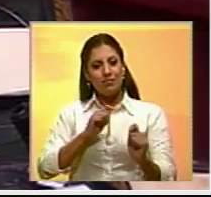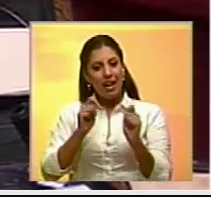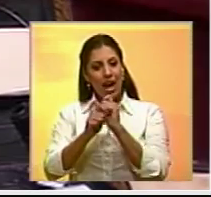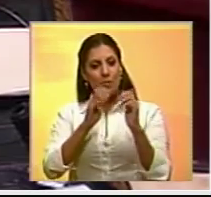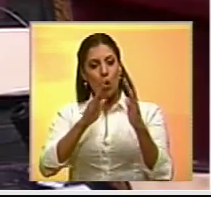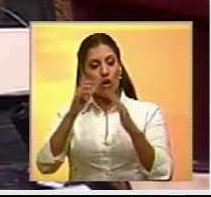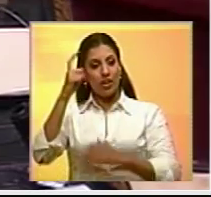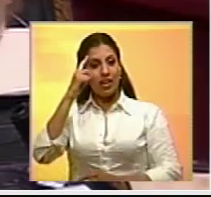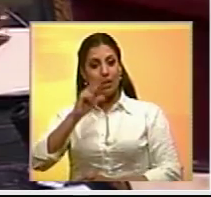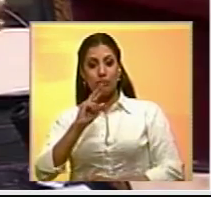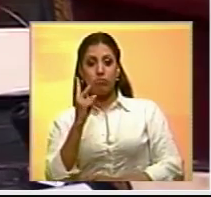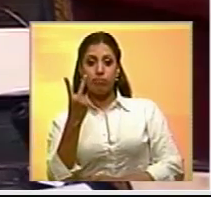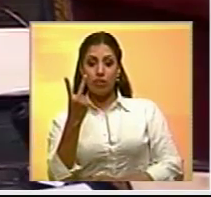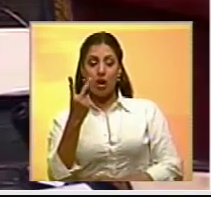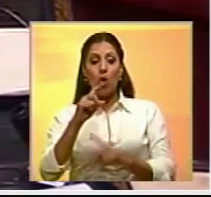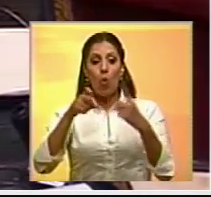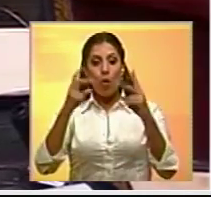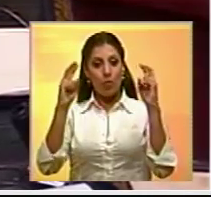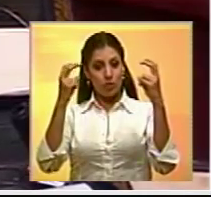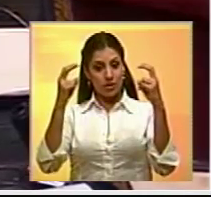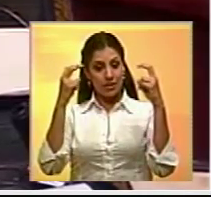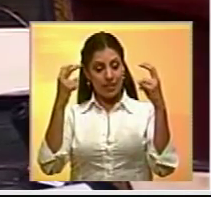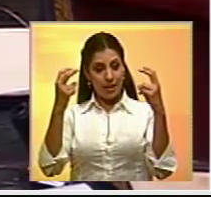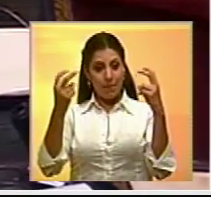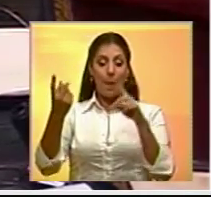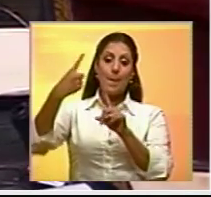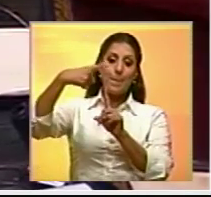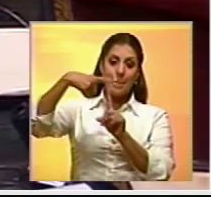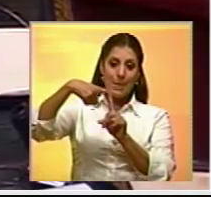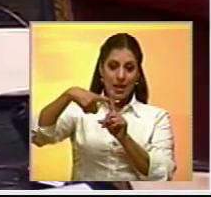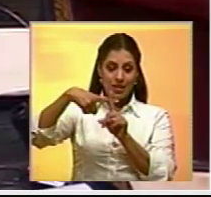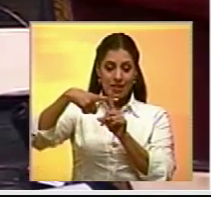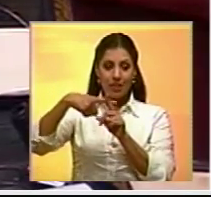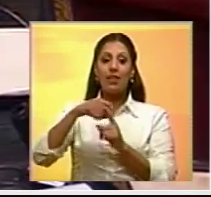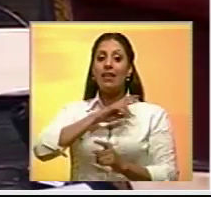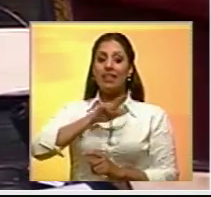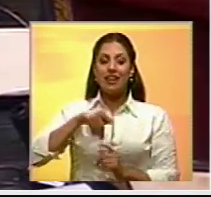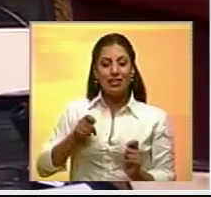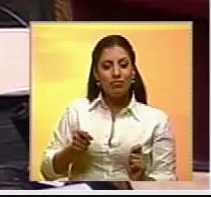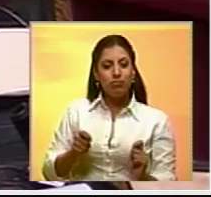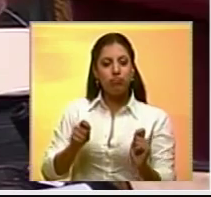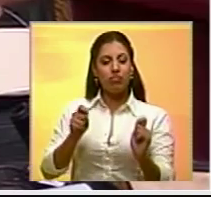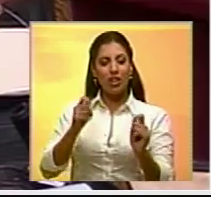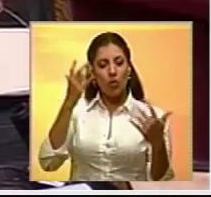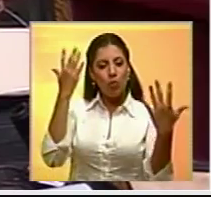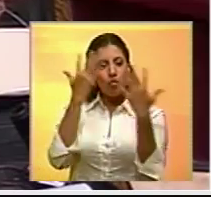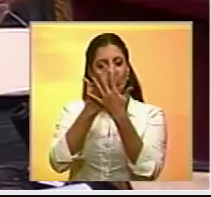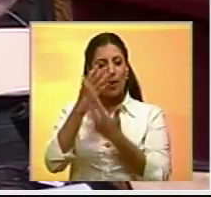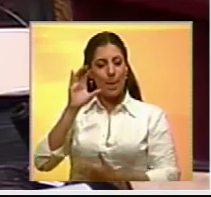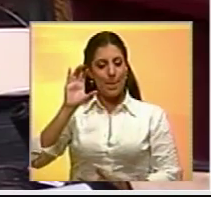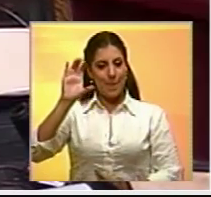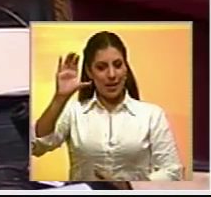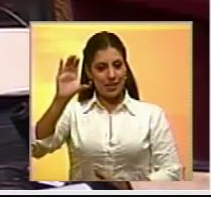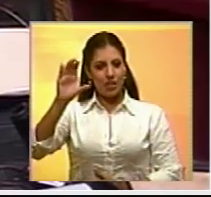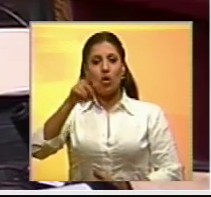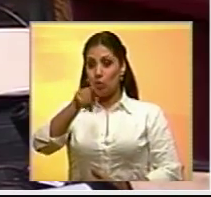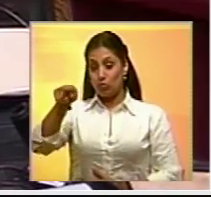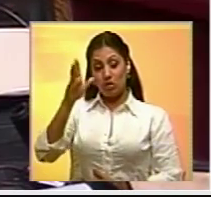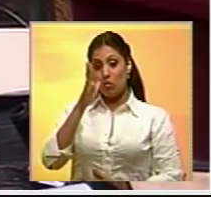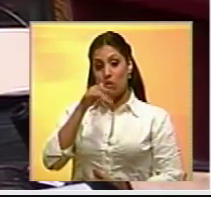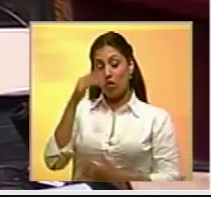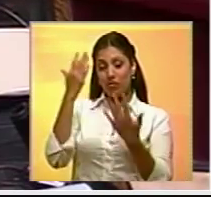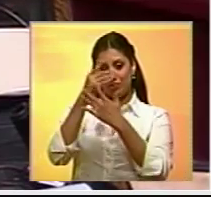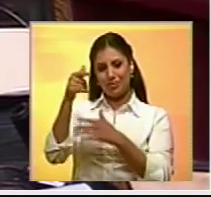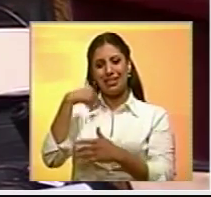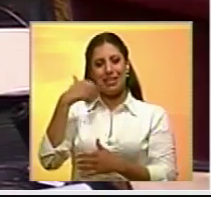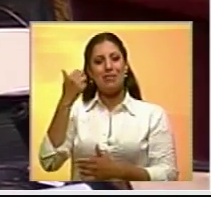el orden del día para introducir este tema, además intentando confundir al país, porque yo sé que ustedes no están confundidos.